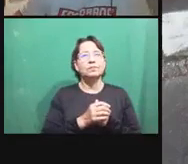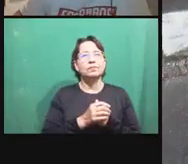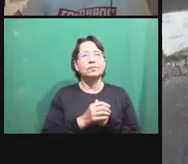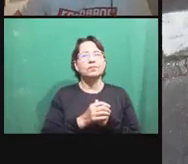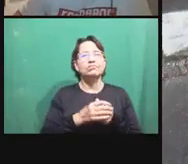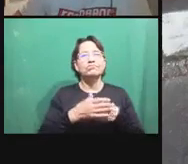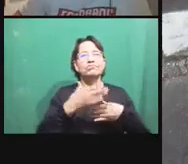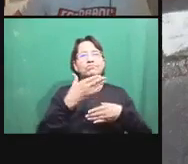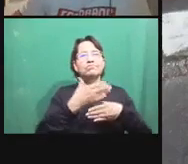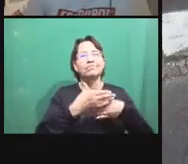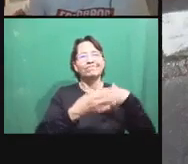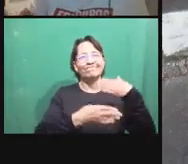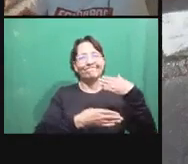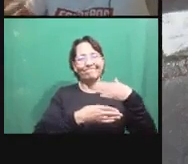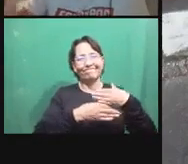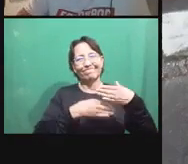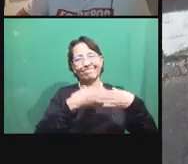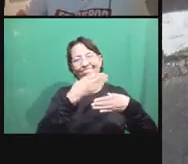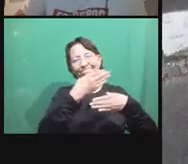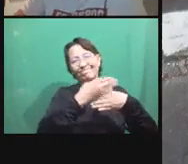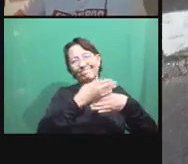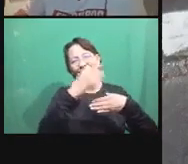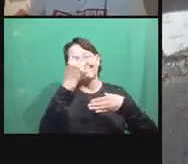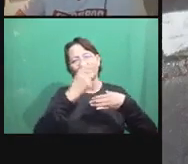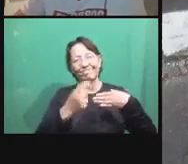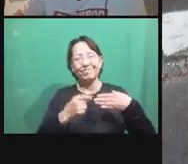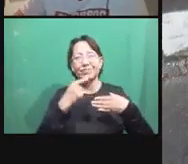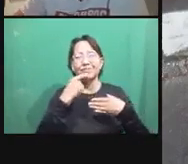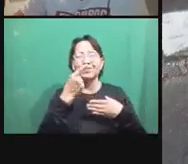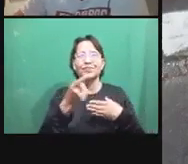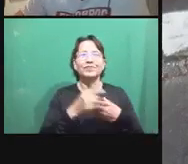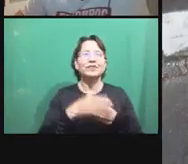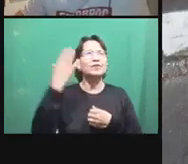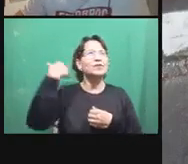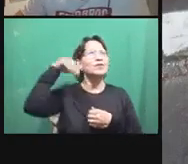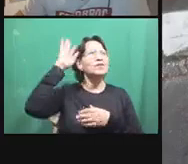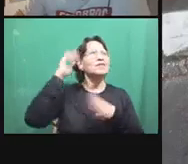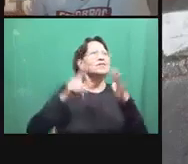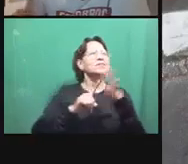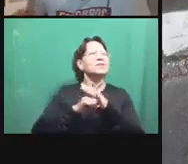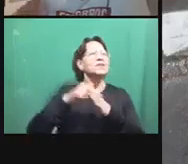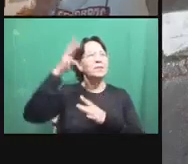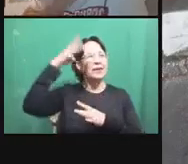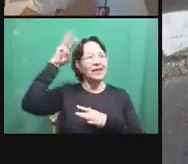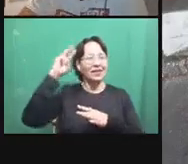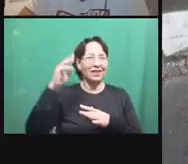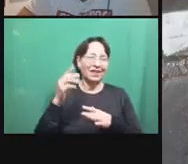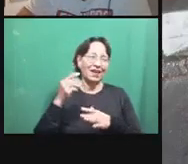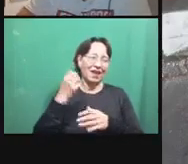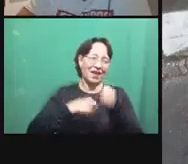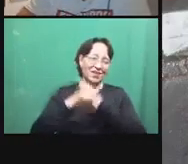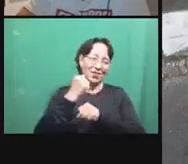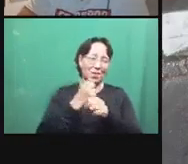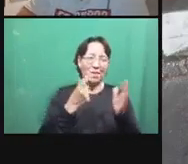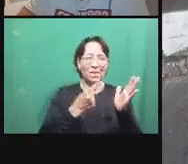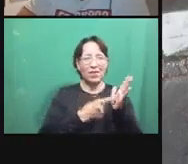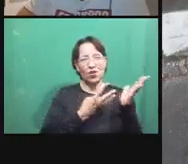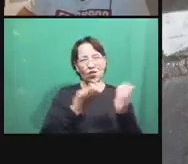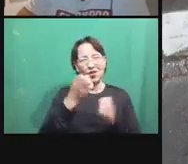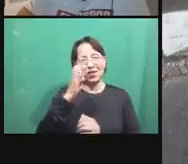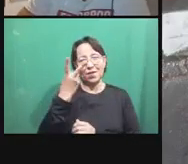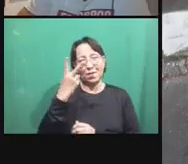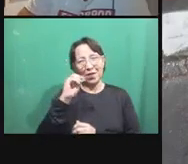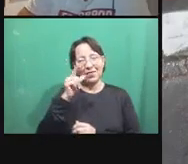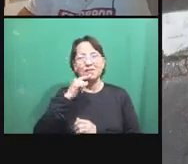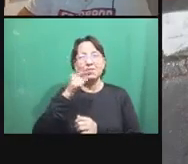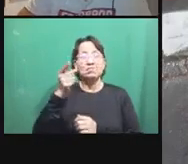también. El muralismo tiene estas raíces del muralismo mexicano en los años 20, donde hubo una decisión consciente de usar el arte en el